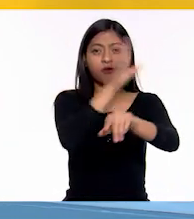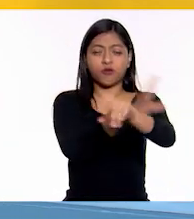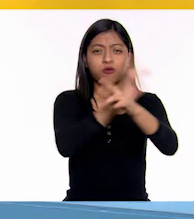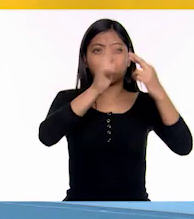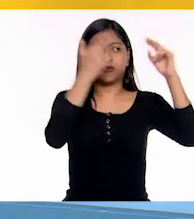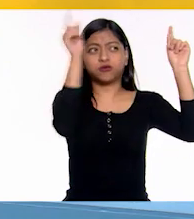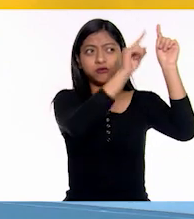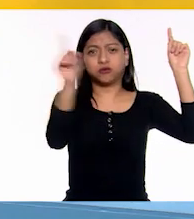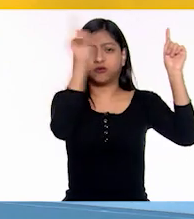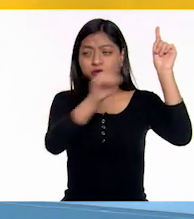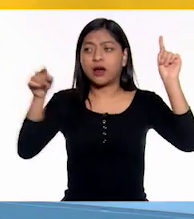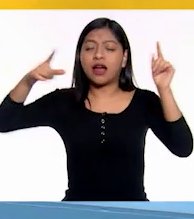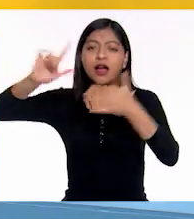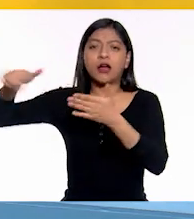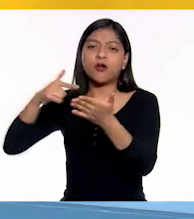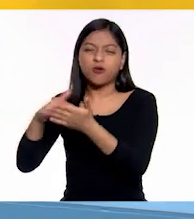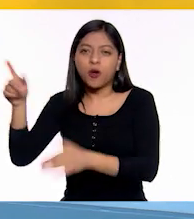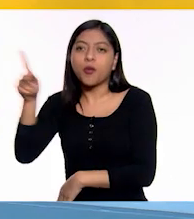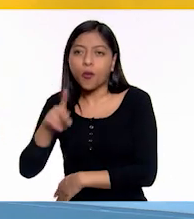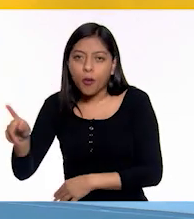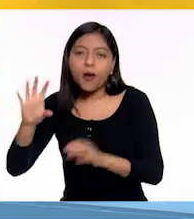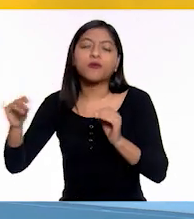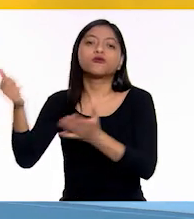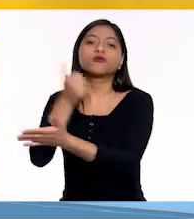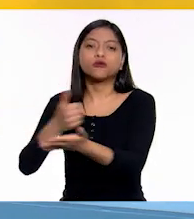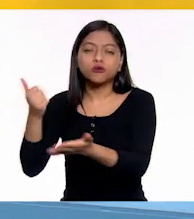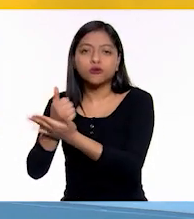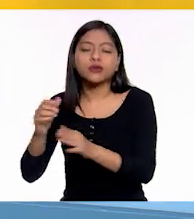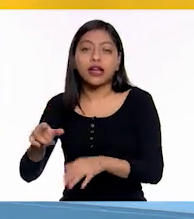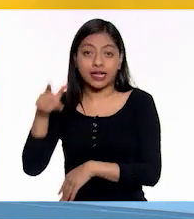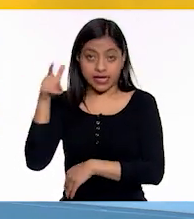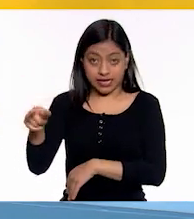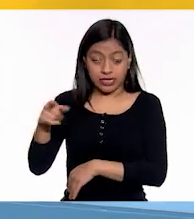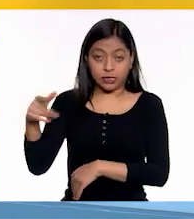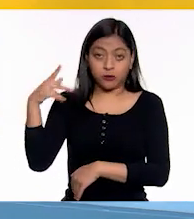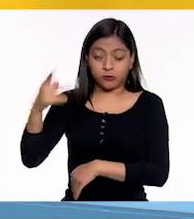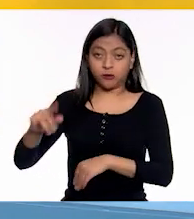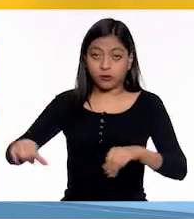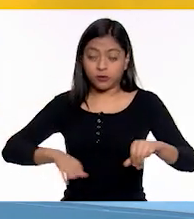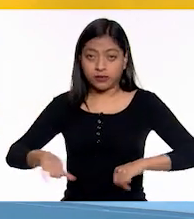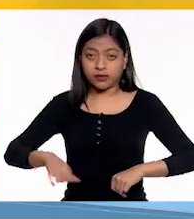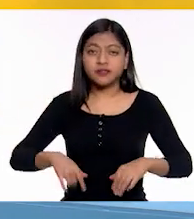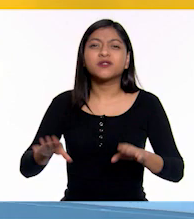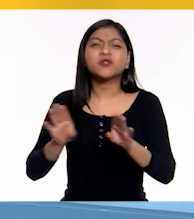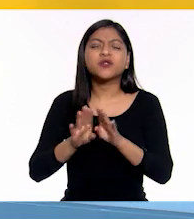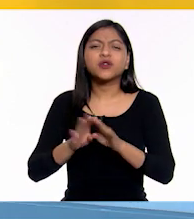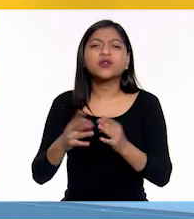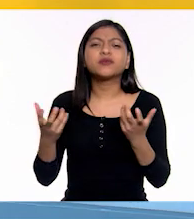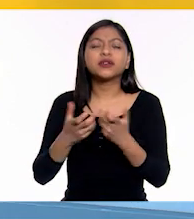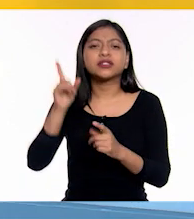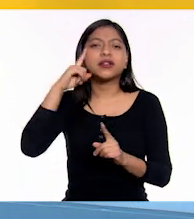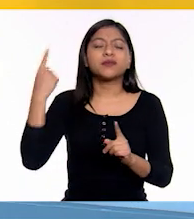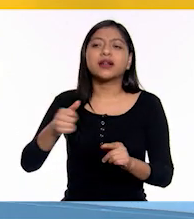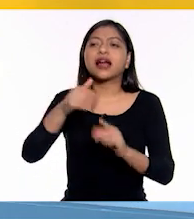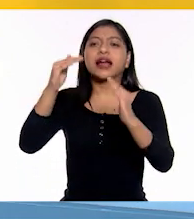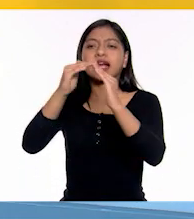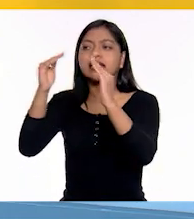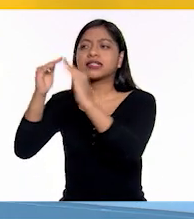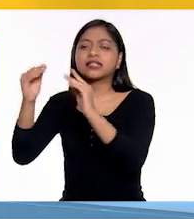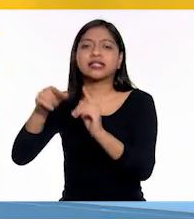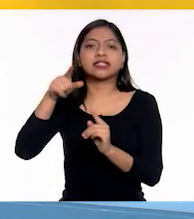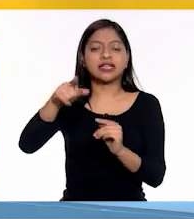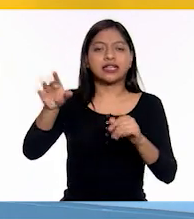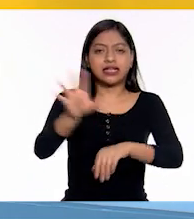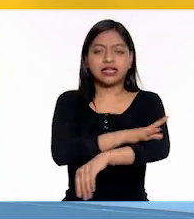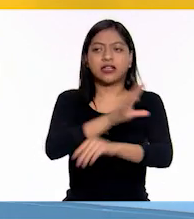como rancherías, pueblos o ciudades, la actividad de distribución se encarga de hacerla llegar a los hogares de los